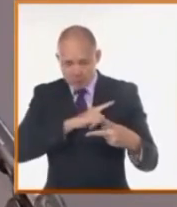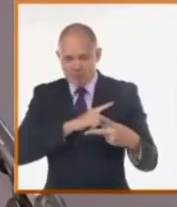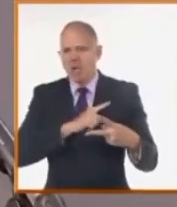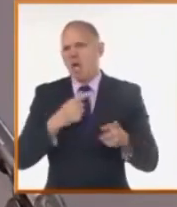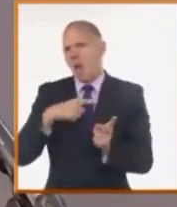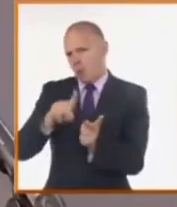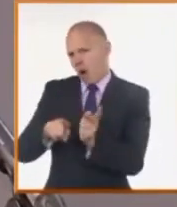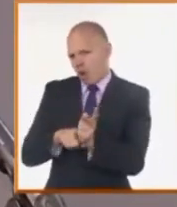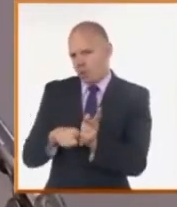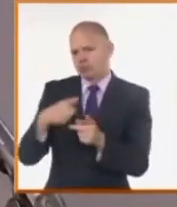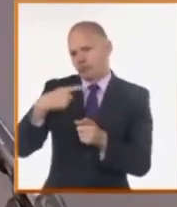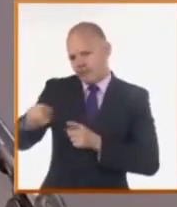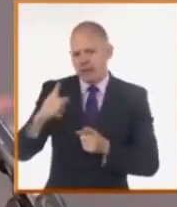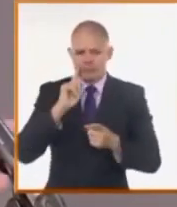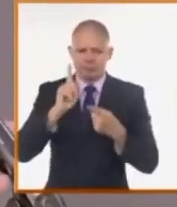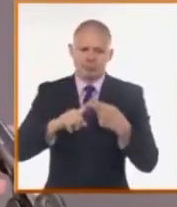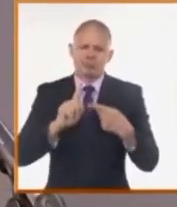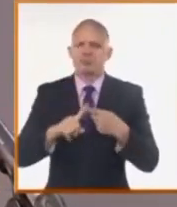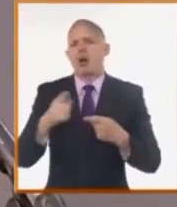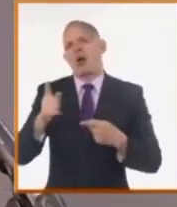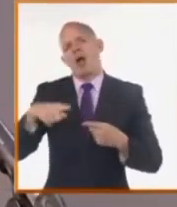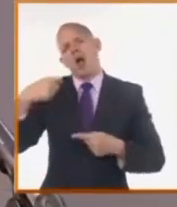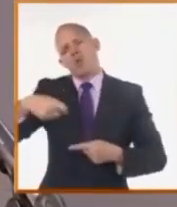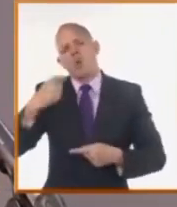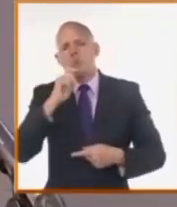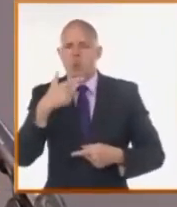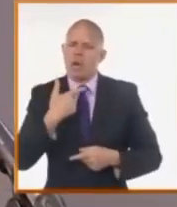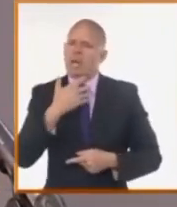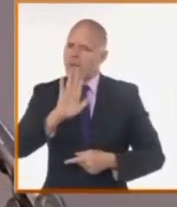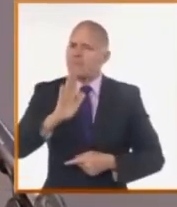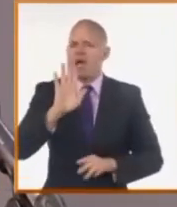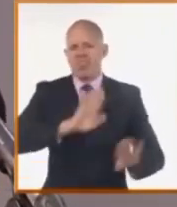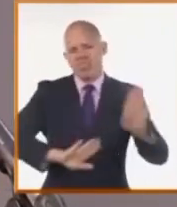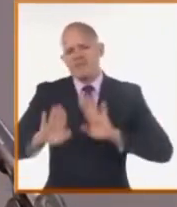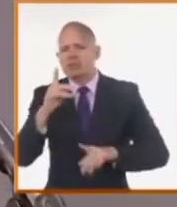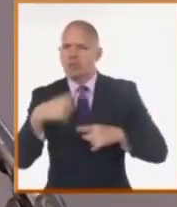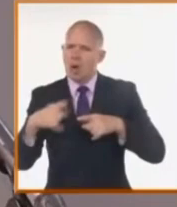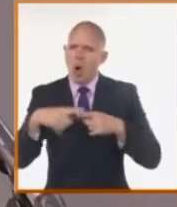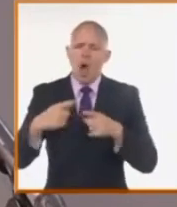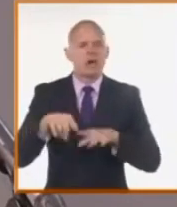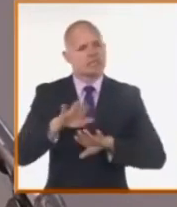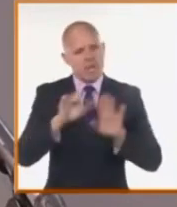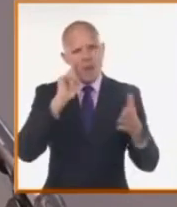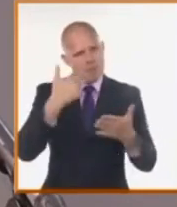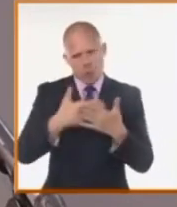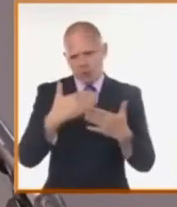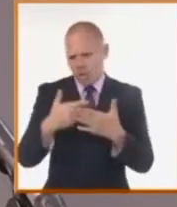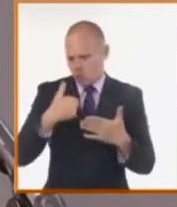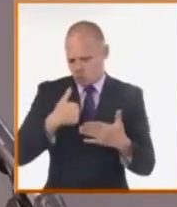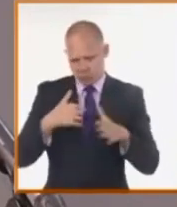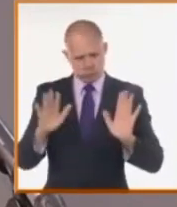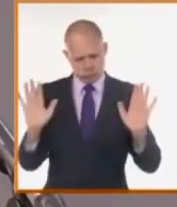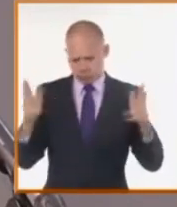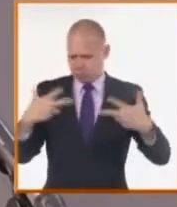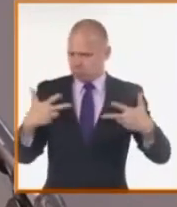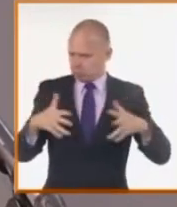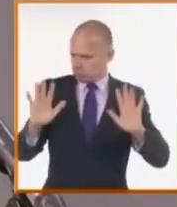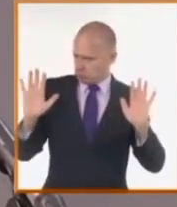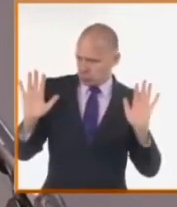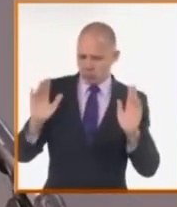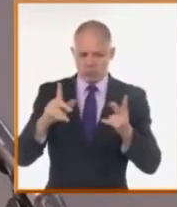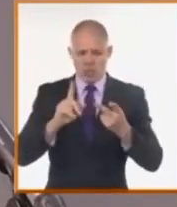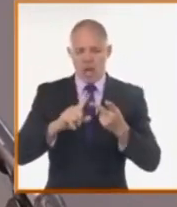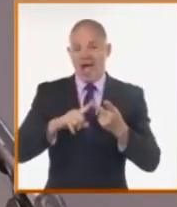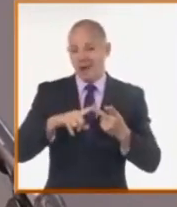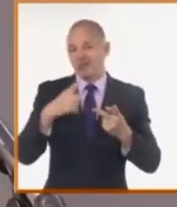consideraron que era cierto que no no incurría En ningún tipo de delito y no incurría en ningún tipo de difamación ahora tengo una denuncia